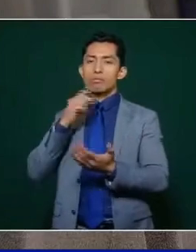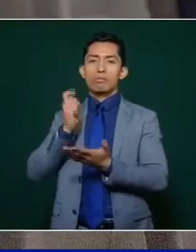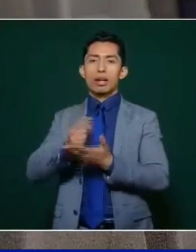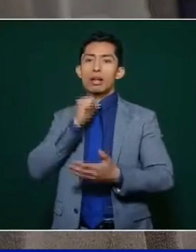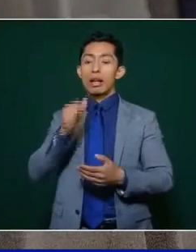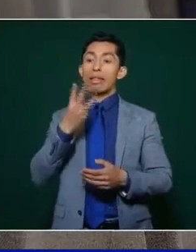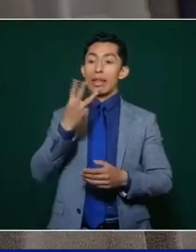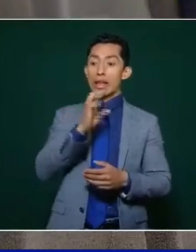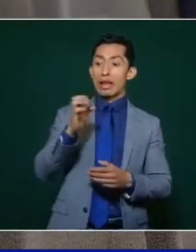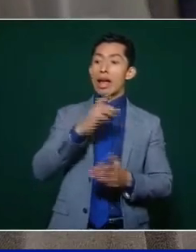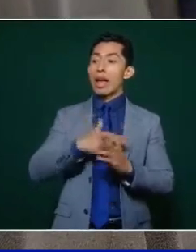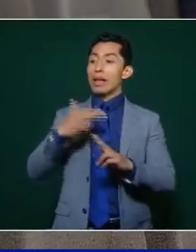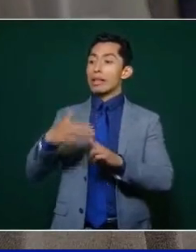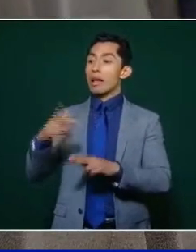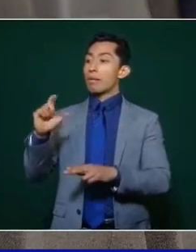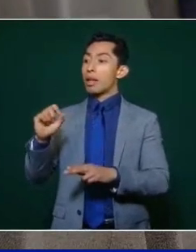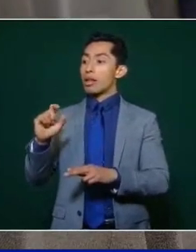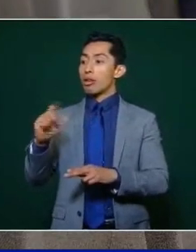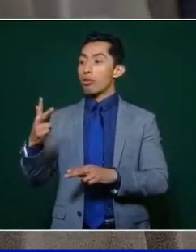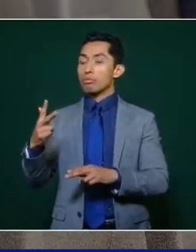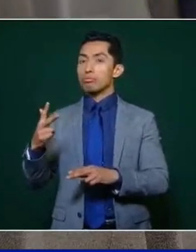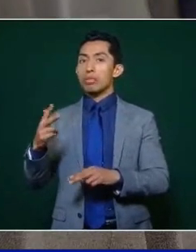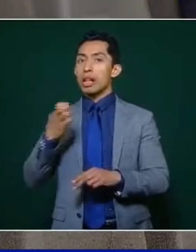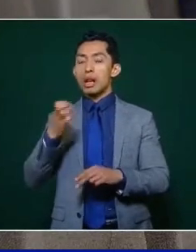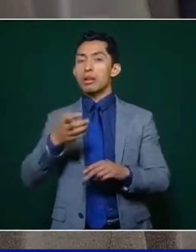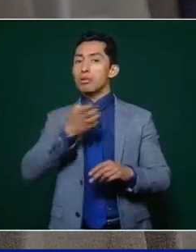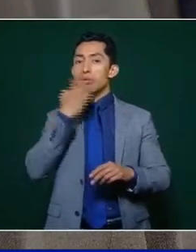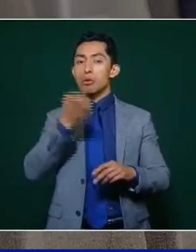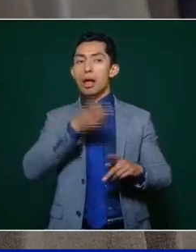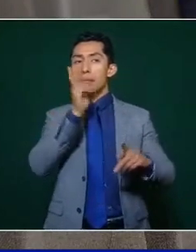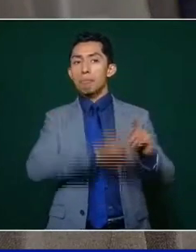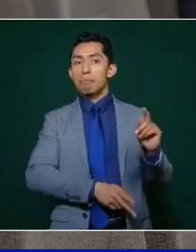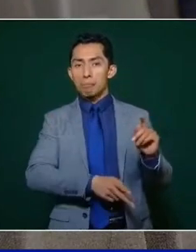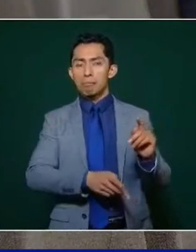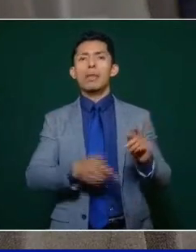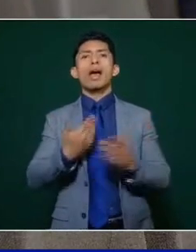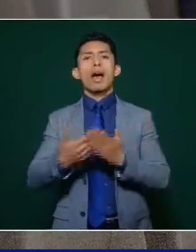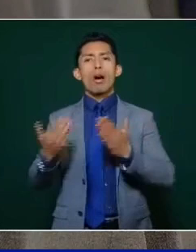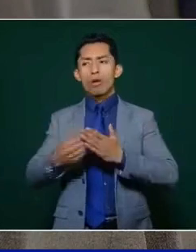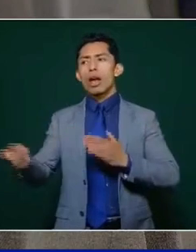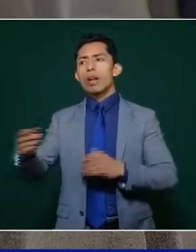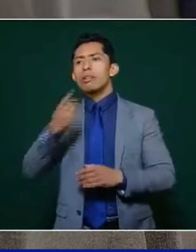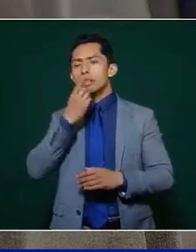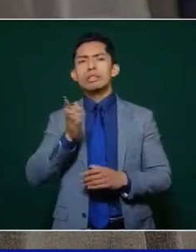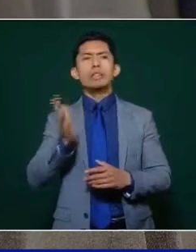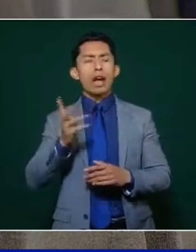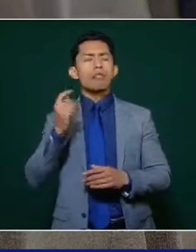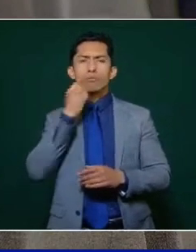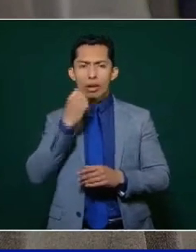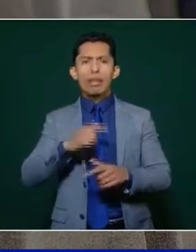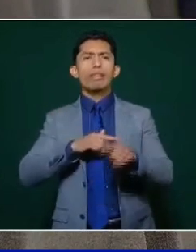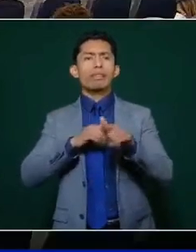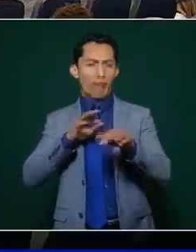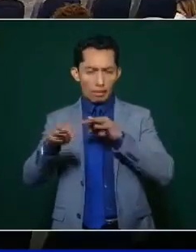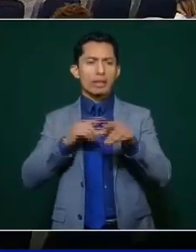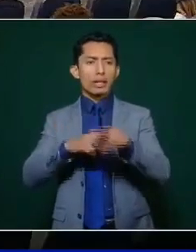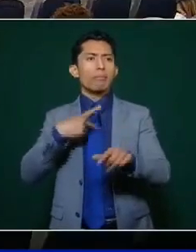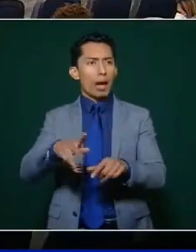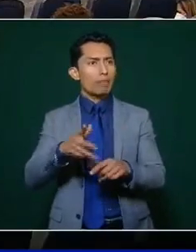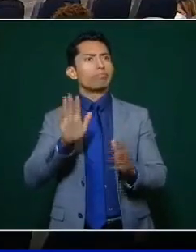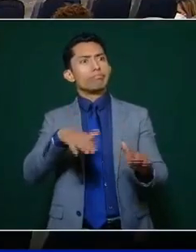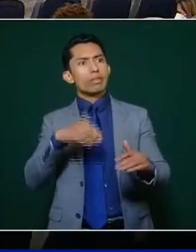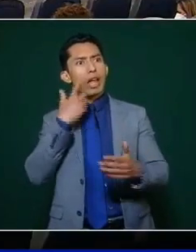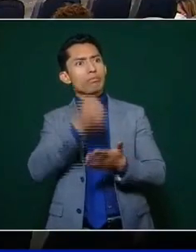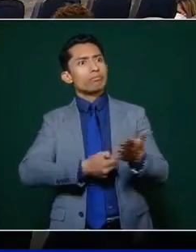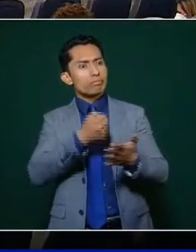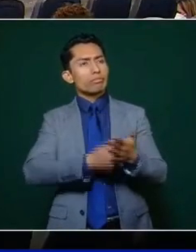3 de enero hasta el 28, me parece, y pues actualmente ellos están comentando que están trabajando bajo protesta. Pues